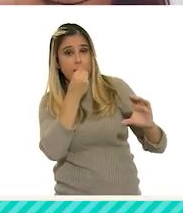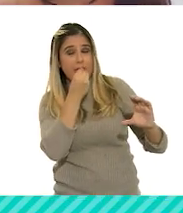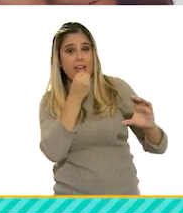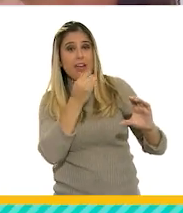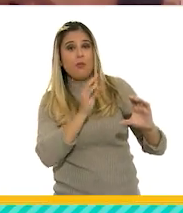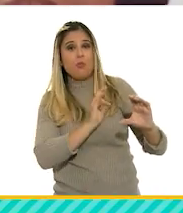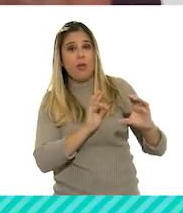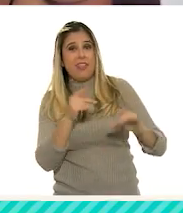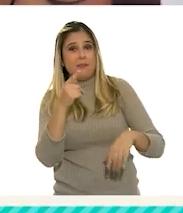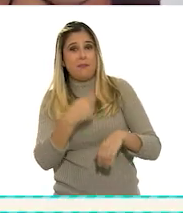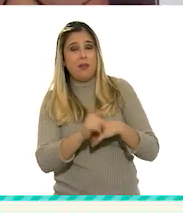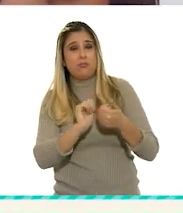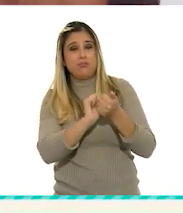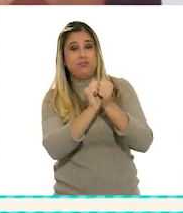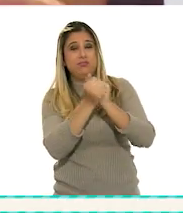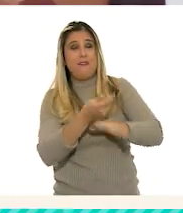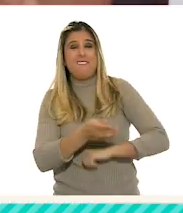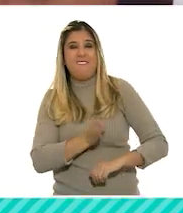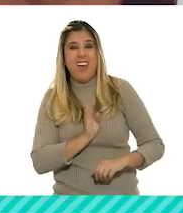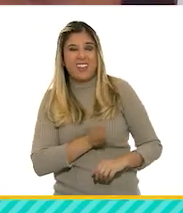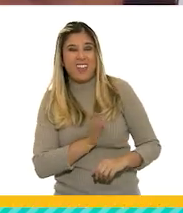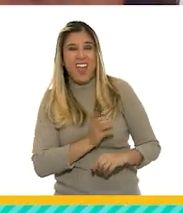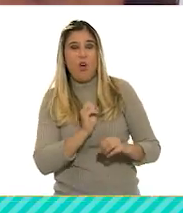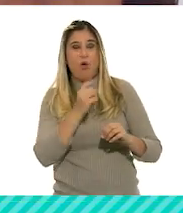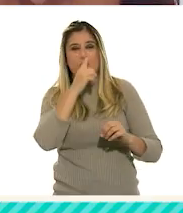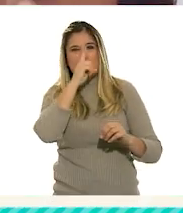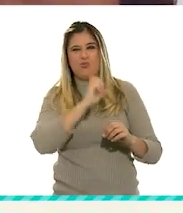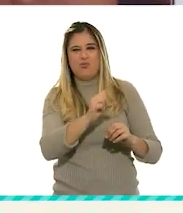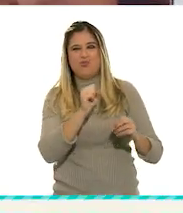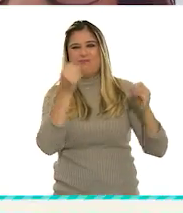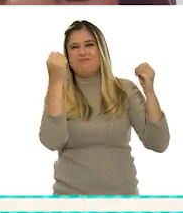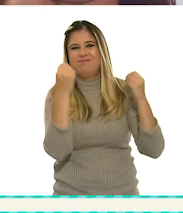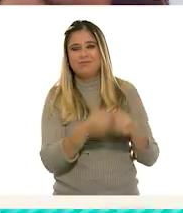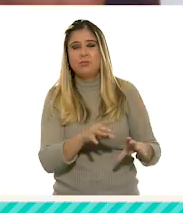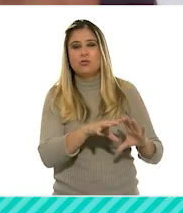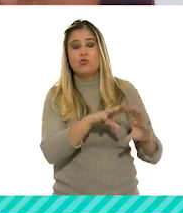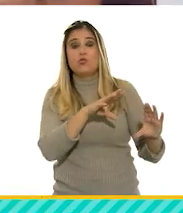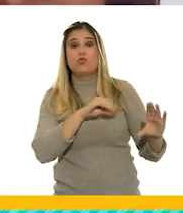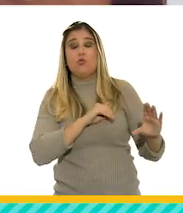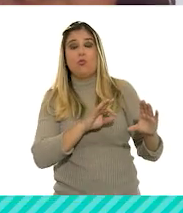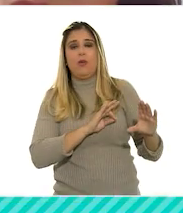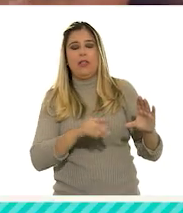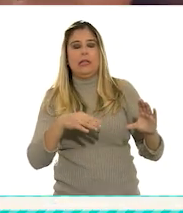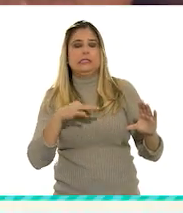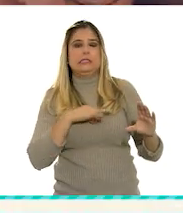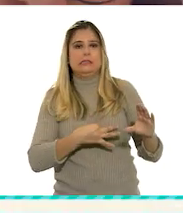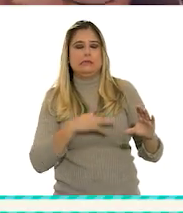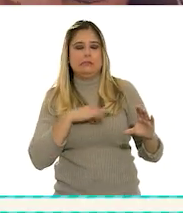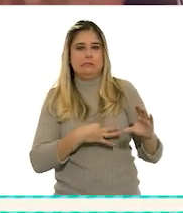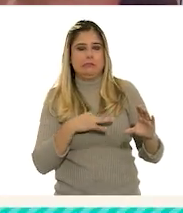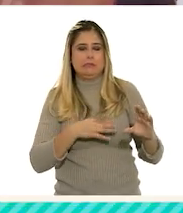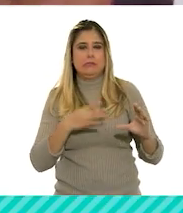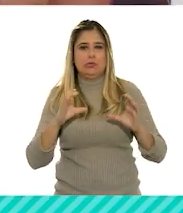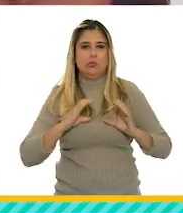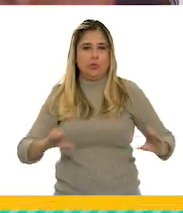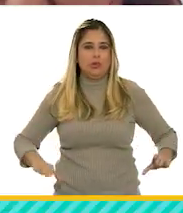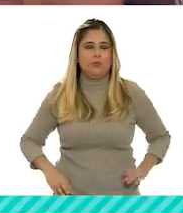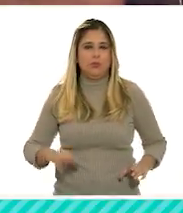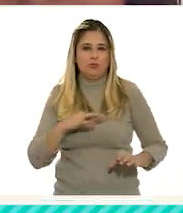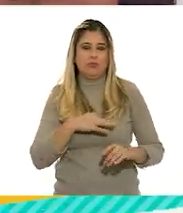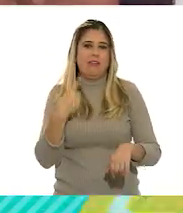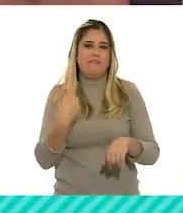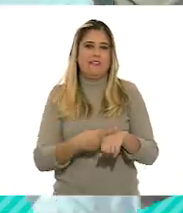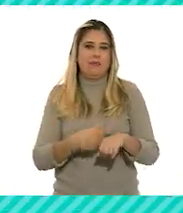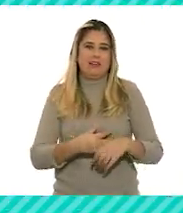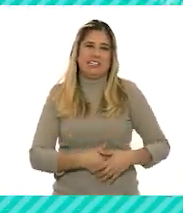multiplicación de algunos gérmenes o microorganismos que son causantes de intoxicaciones o de